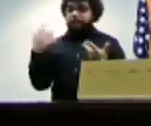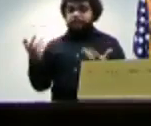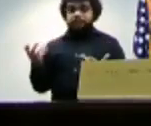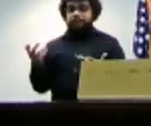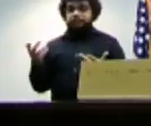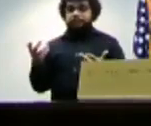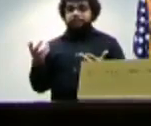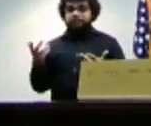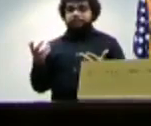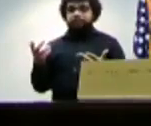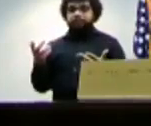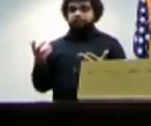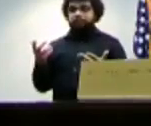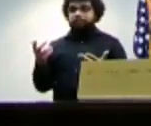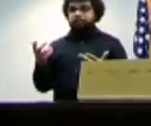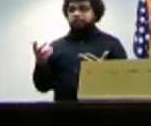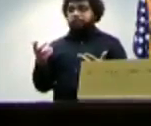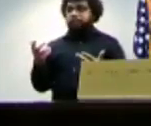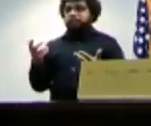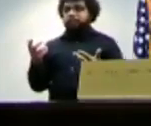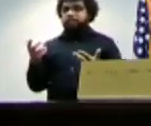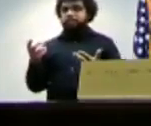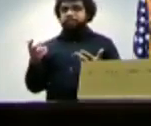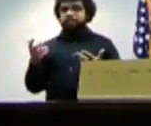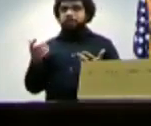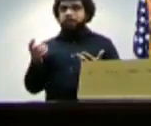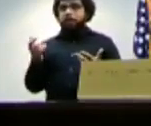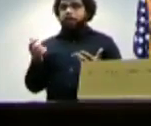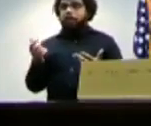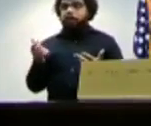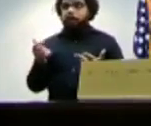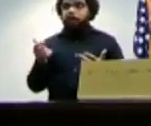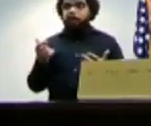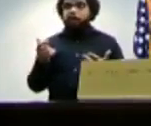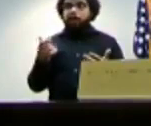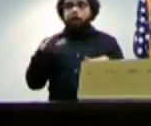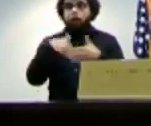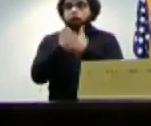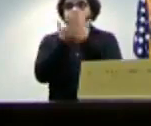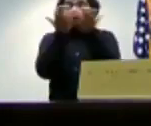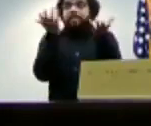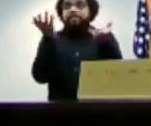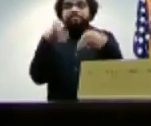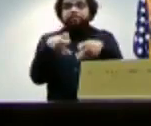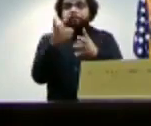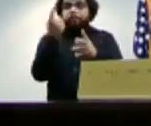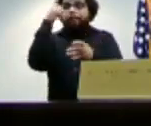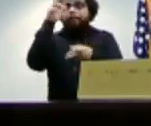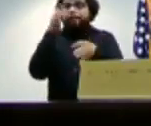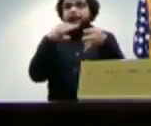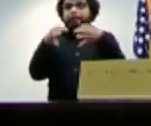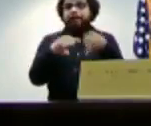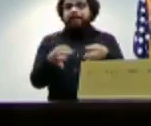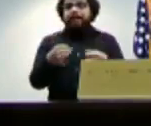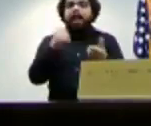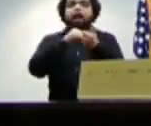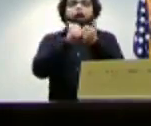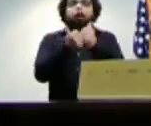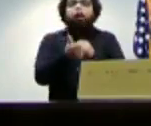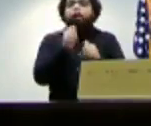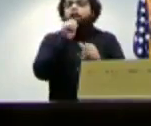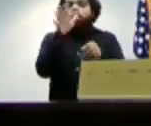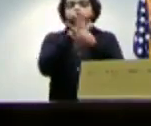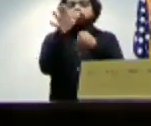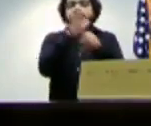un factor que nosotros pudiéramos decir que no había suficiente producción de energía. En ese momento, el 22 de agosto.